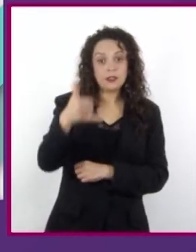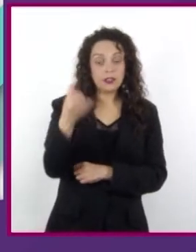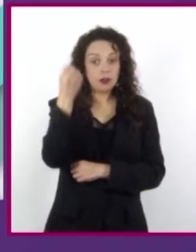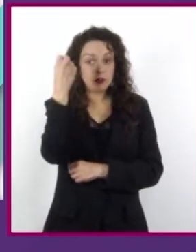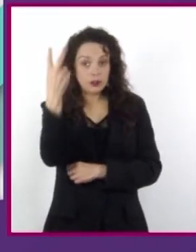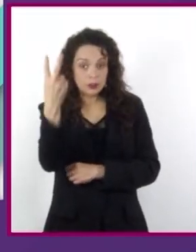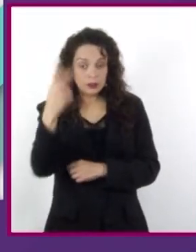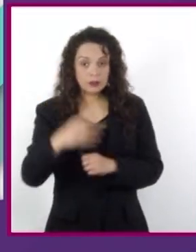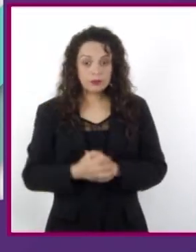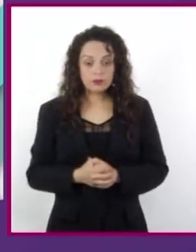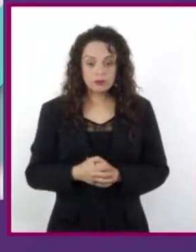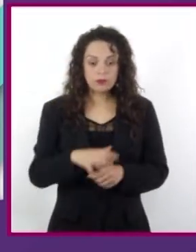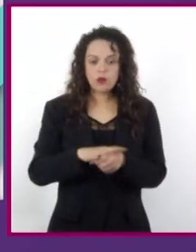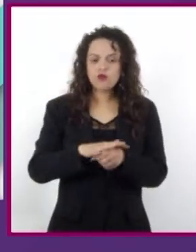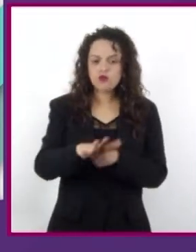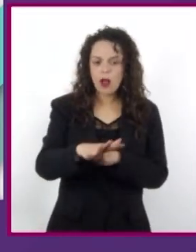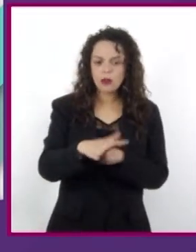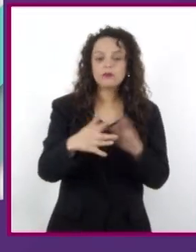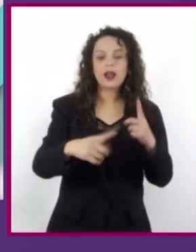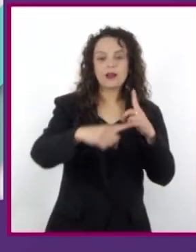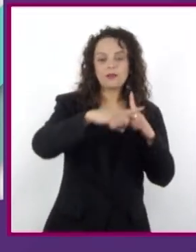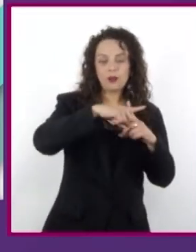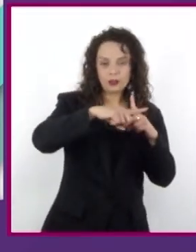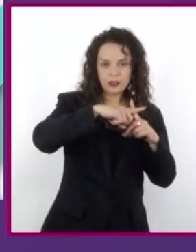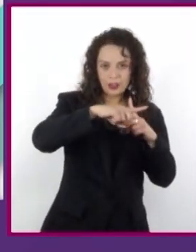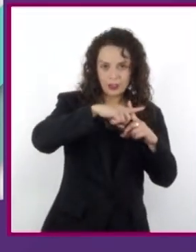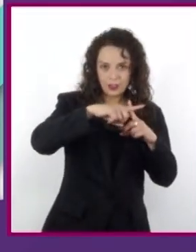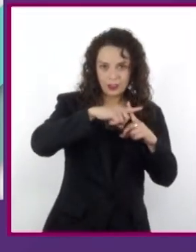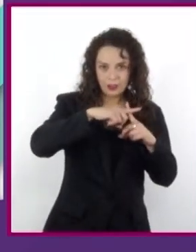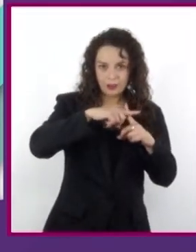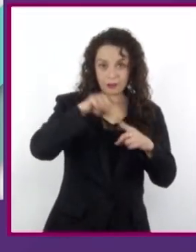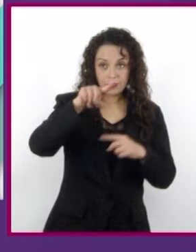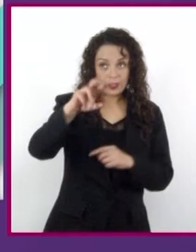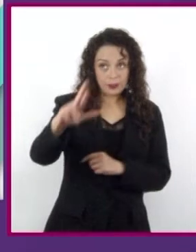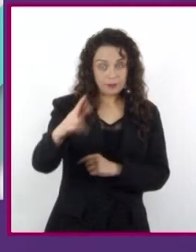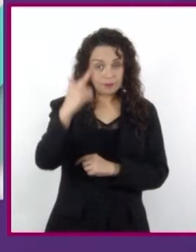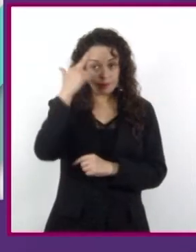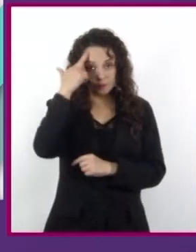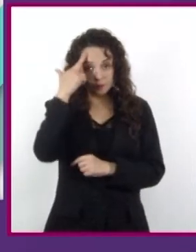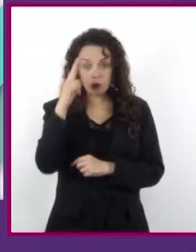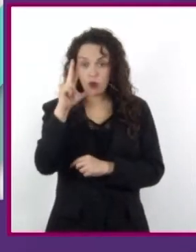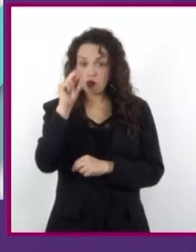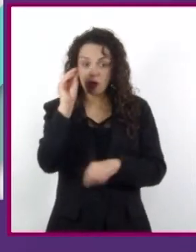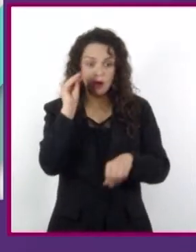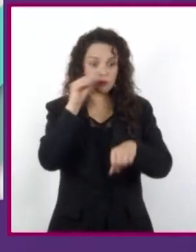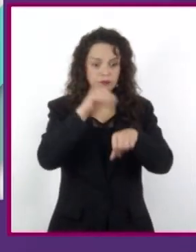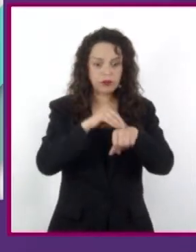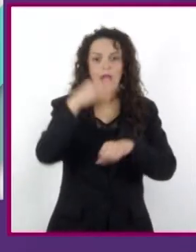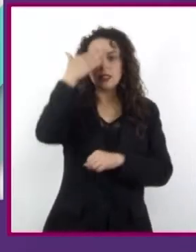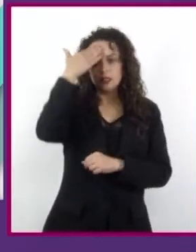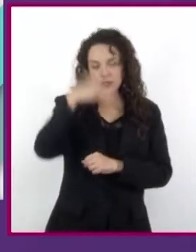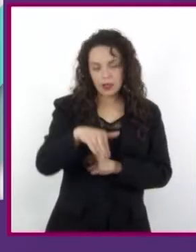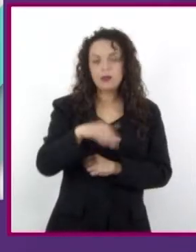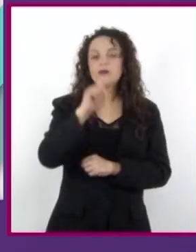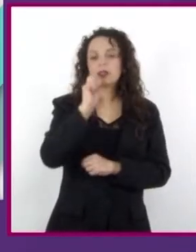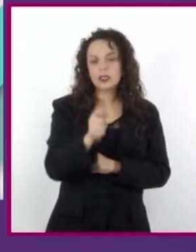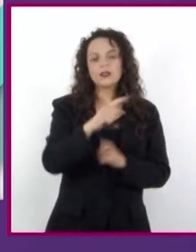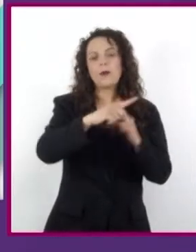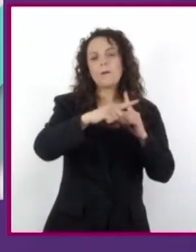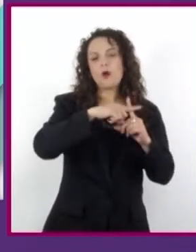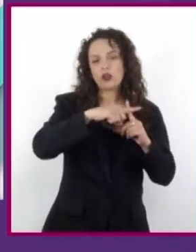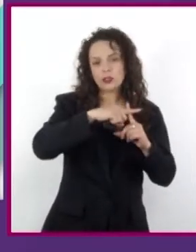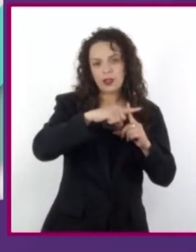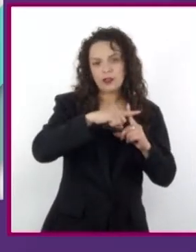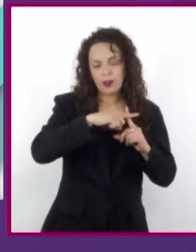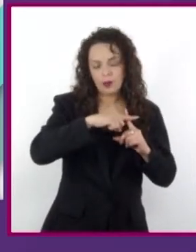el signo sería positivo. Recuerden que en este caso, aunque no lo escribamos, sabemos que es positivo.